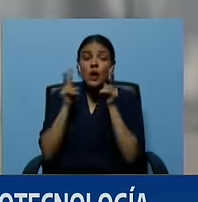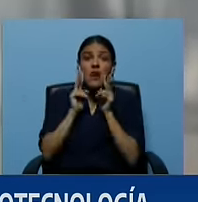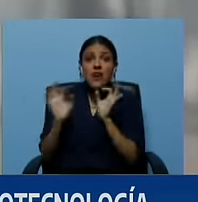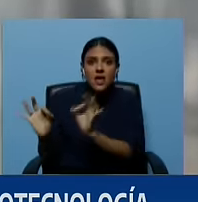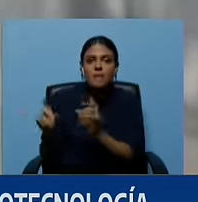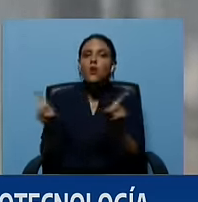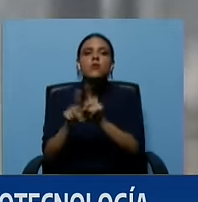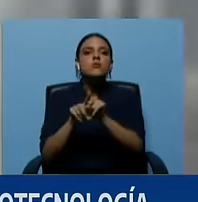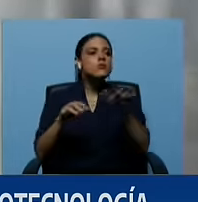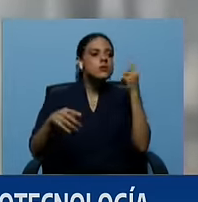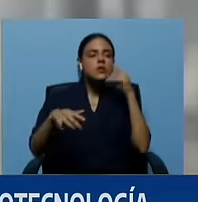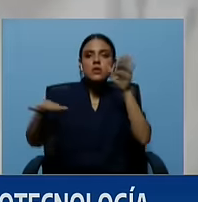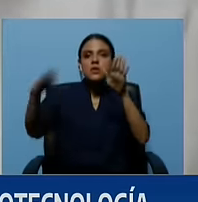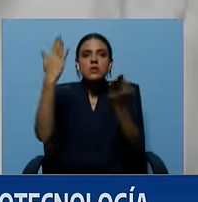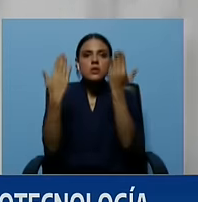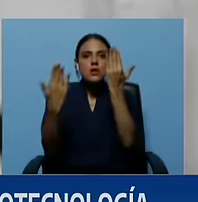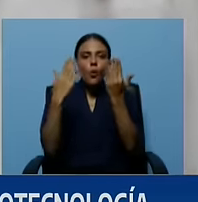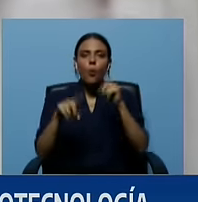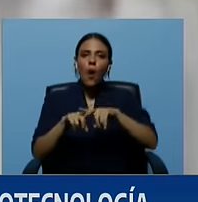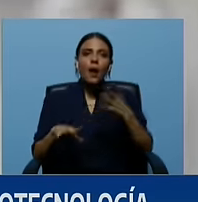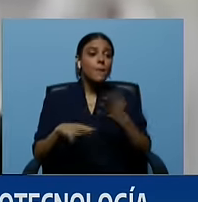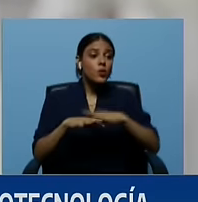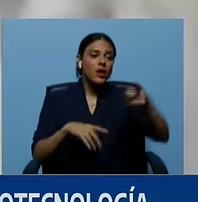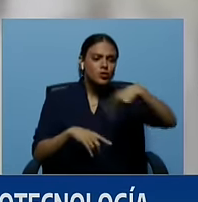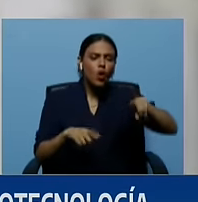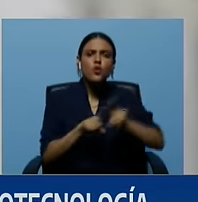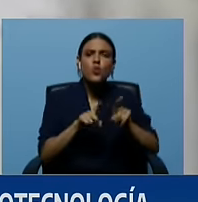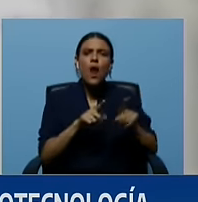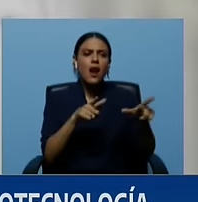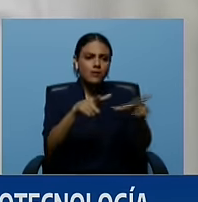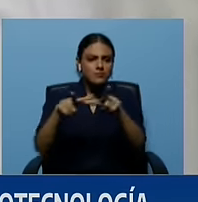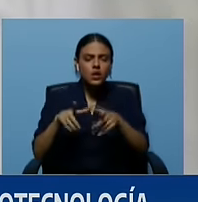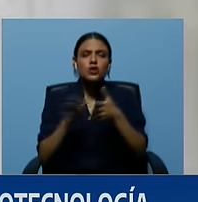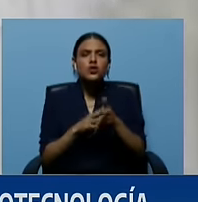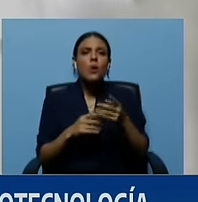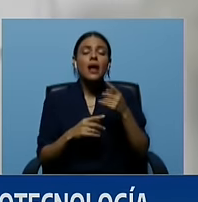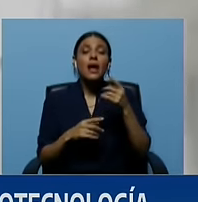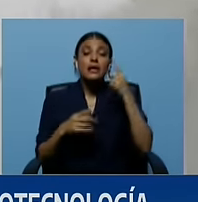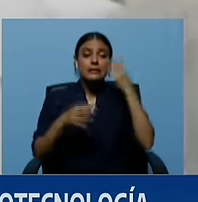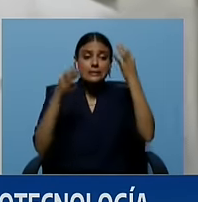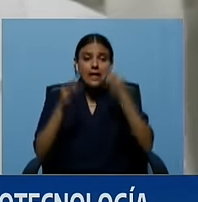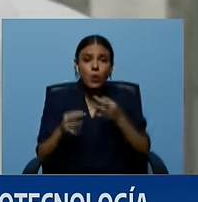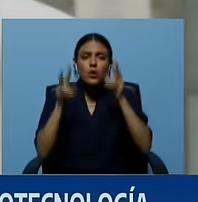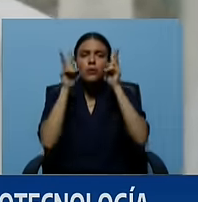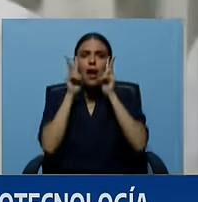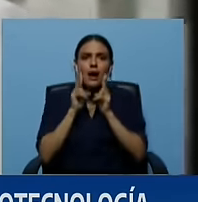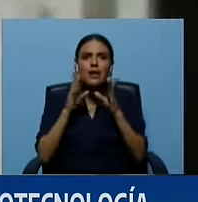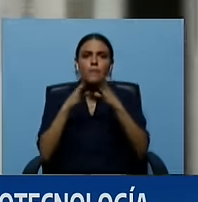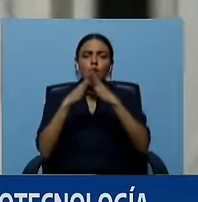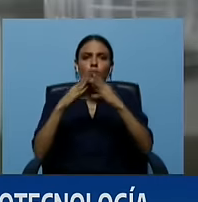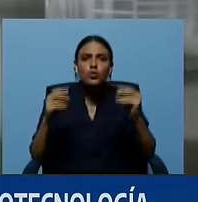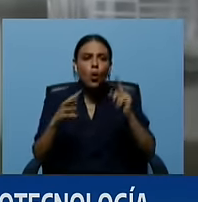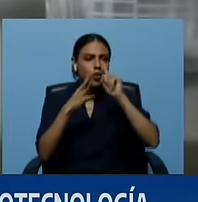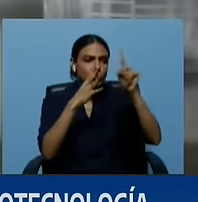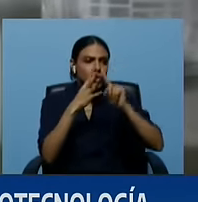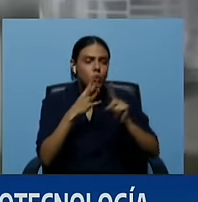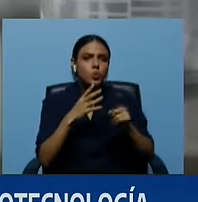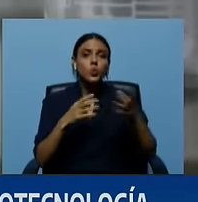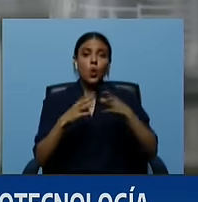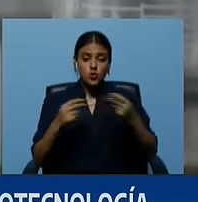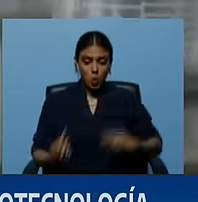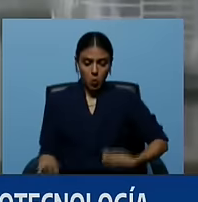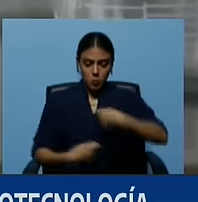sala blanca. Al igual, es un laboratorio que contiene un nivel de seguridad P2, de bioseguridad, que permite